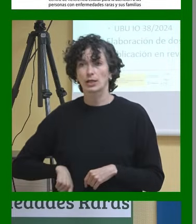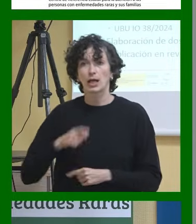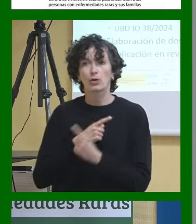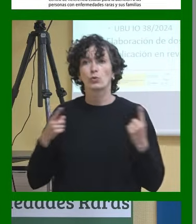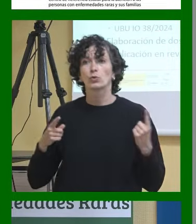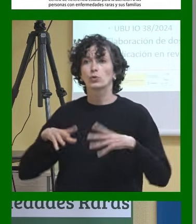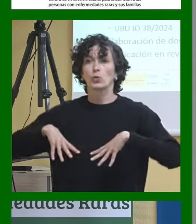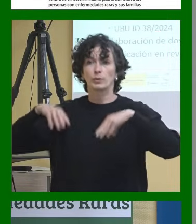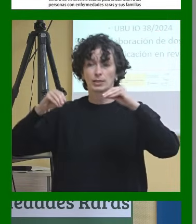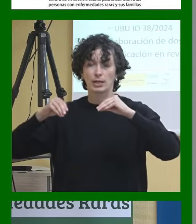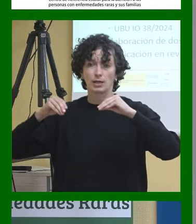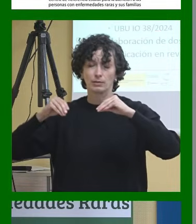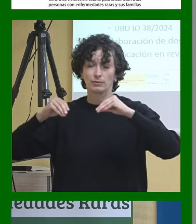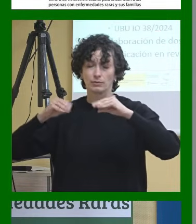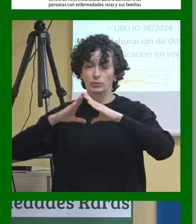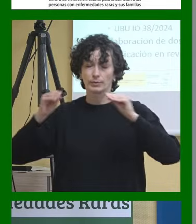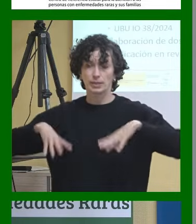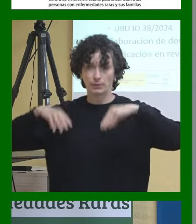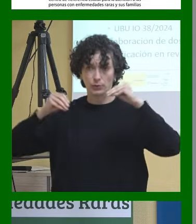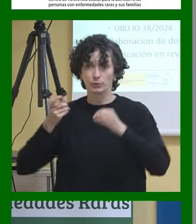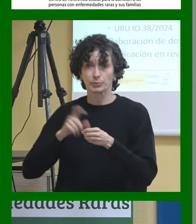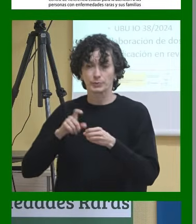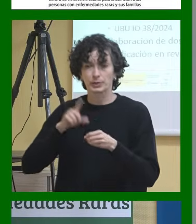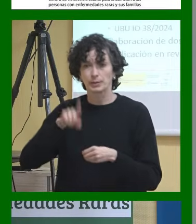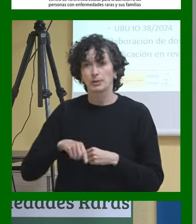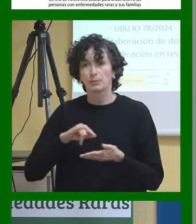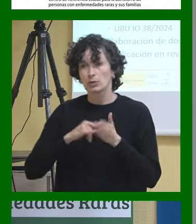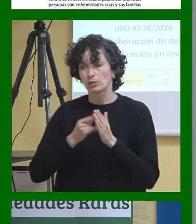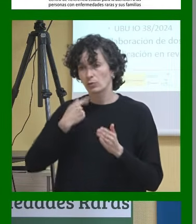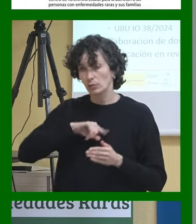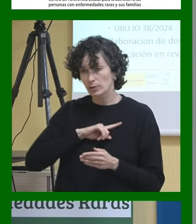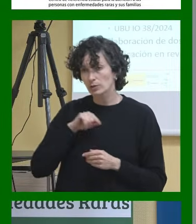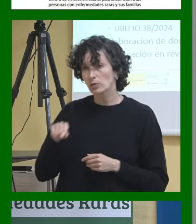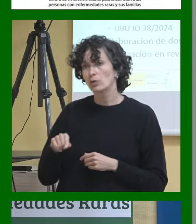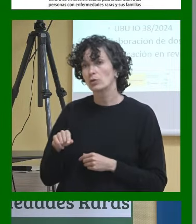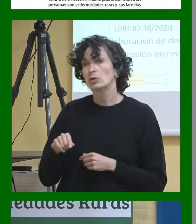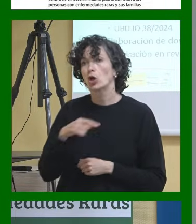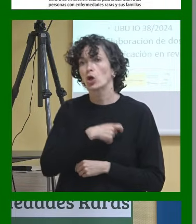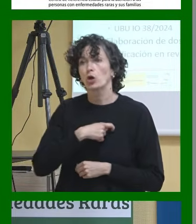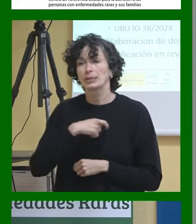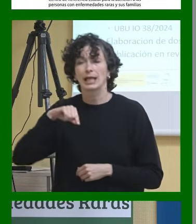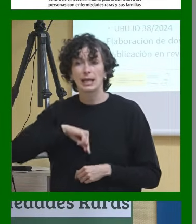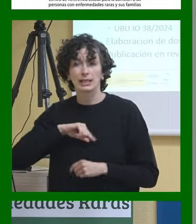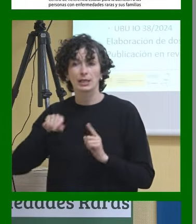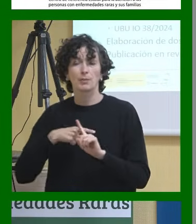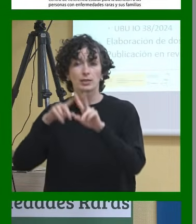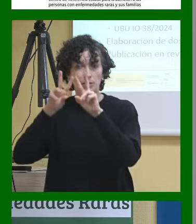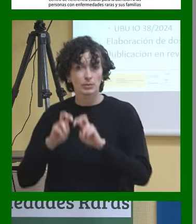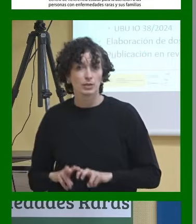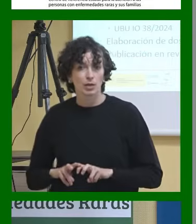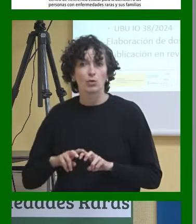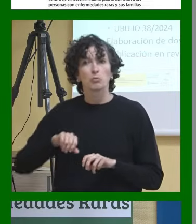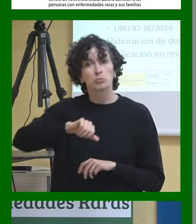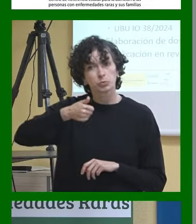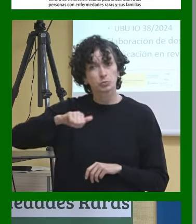Universidad de Burgos. Nuestro proyecto fue también aprobado por los principales comités de ética e investigación,